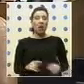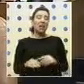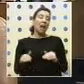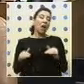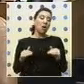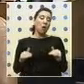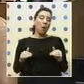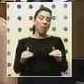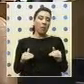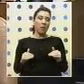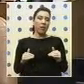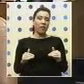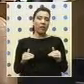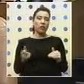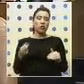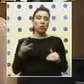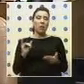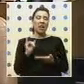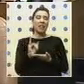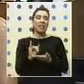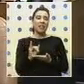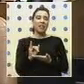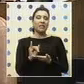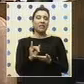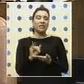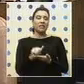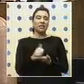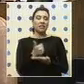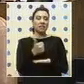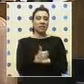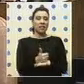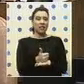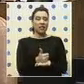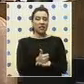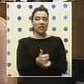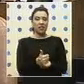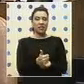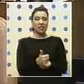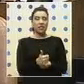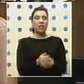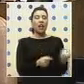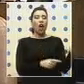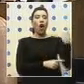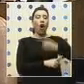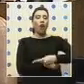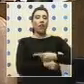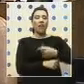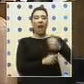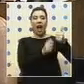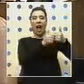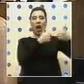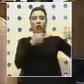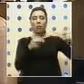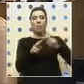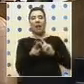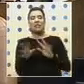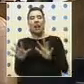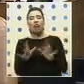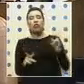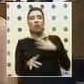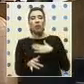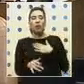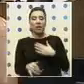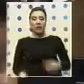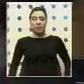este tipo de cosas, superintendencias que recibían órdenes de las autoridades para hacer las cosas de tal o cual manera,